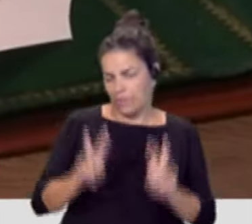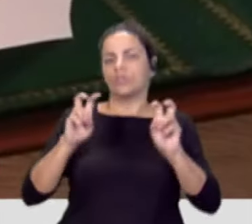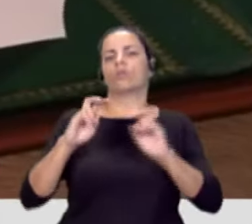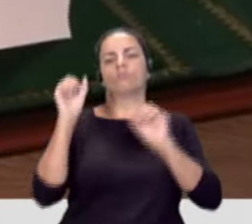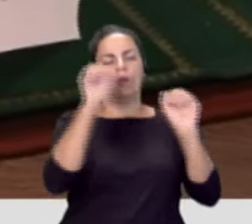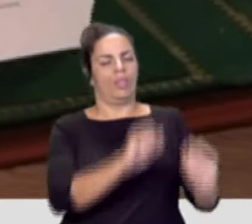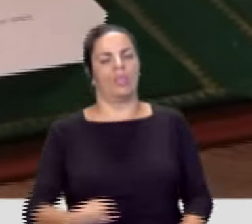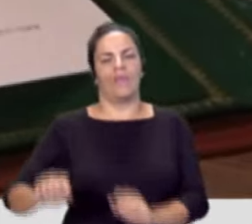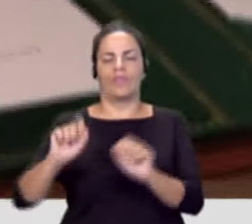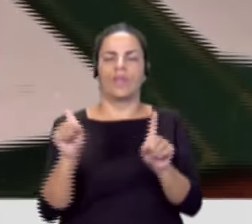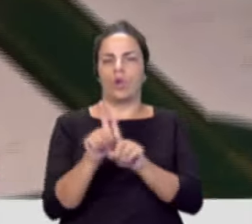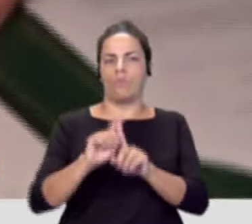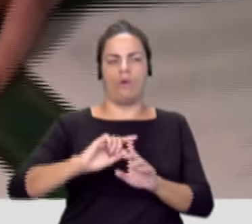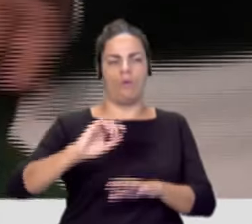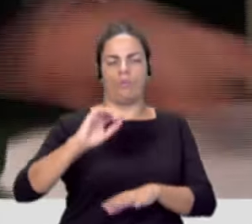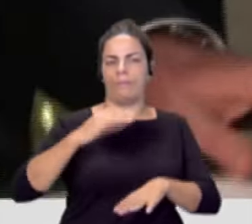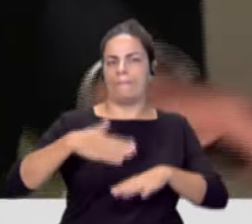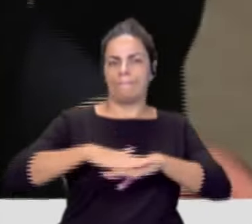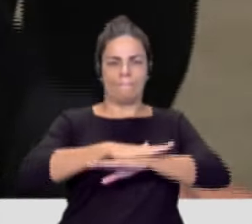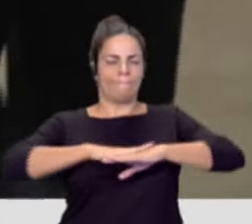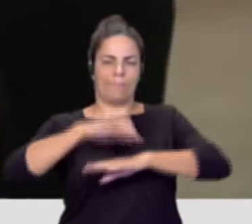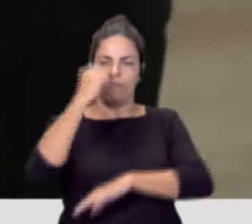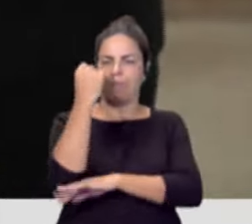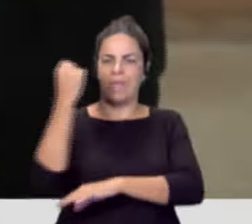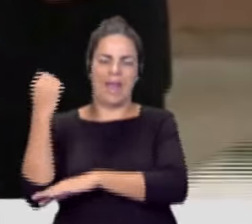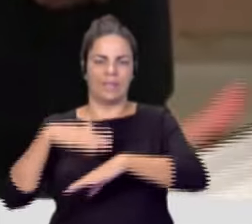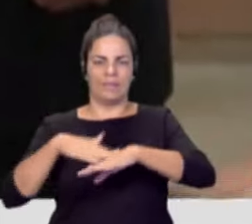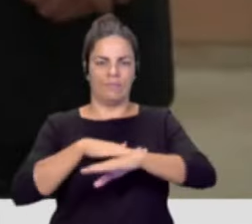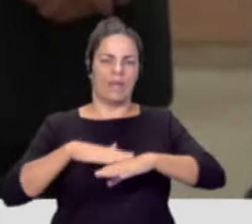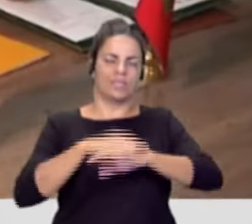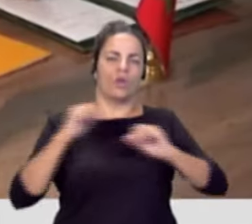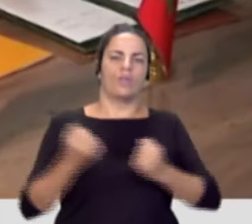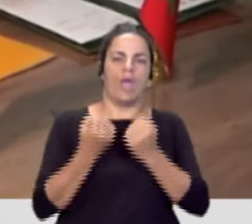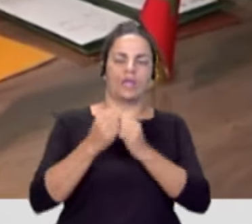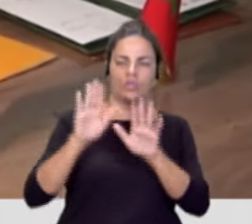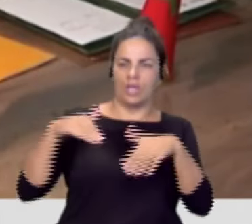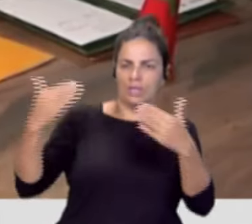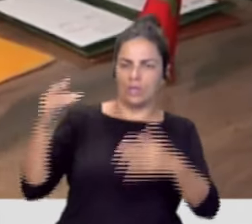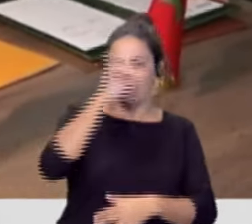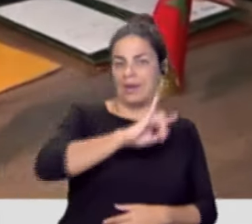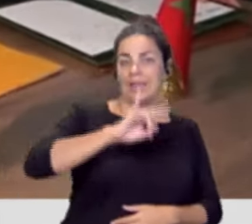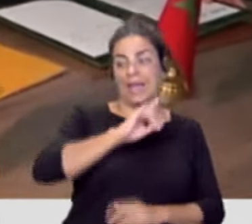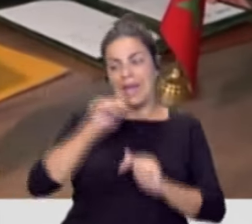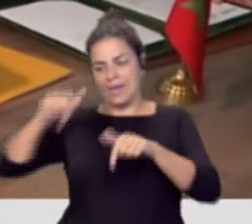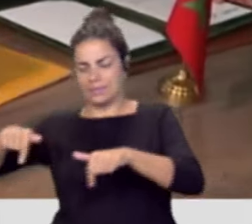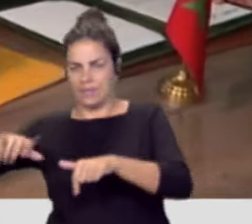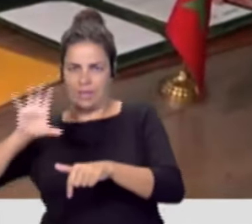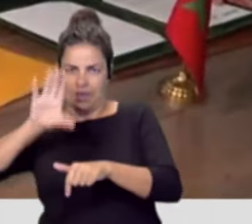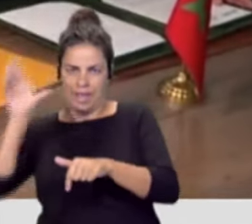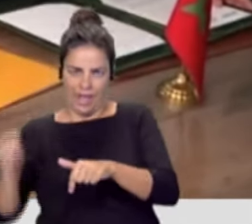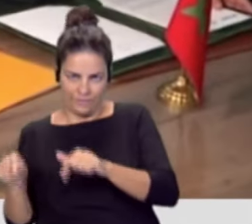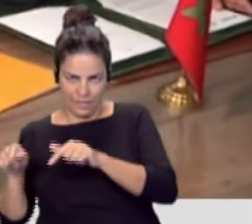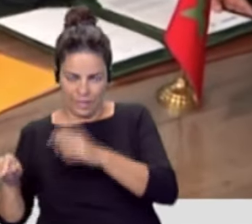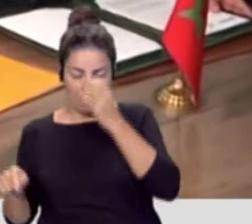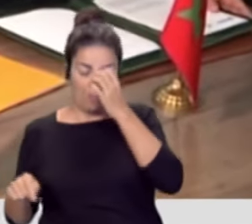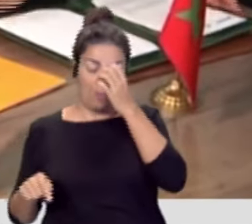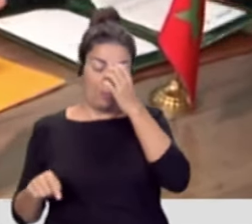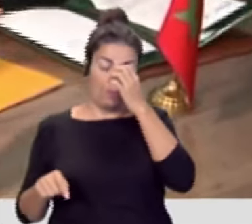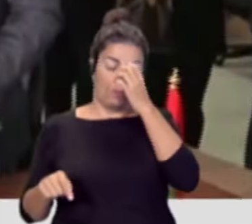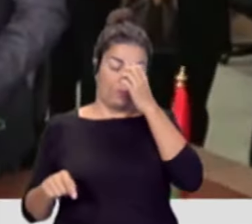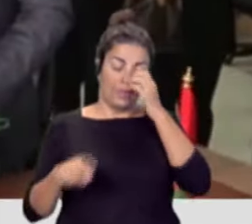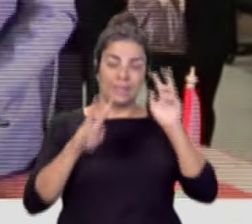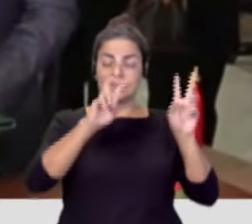centrales de la acción exterior del gobierno canario, especialmente aquí en el continente africano. Los principales temas que va a abordar